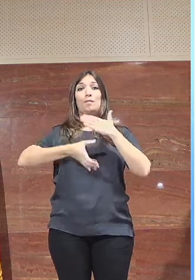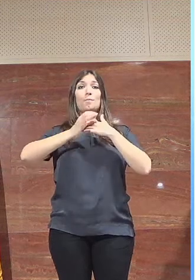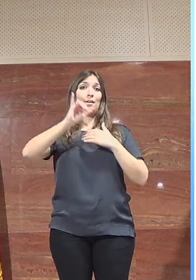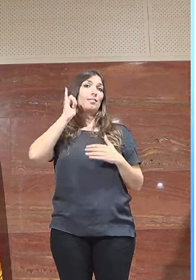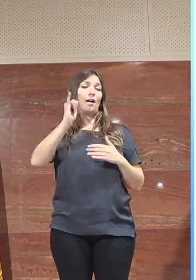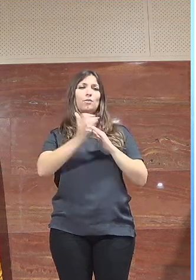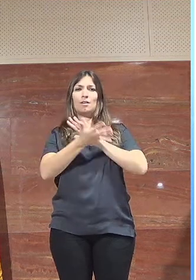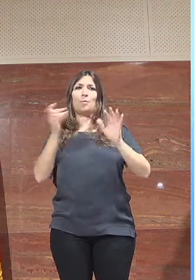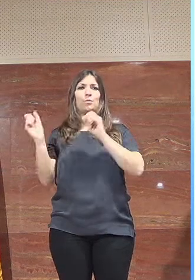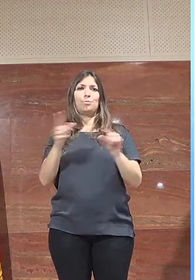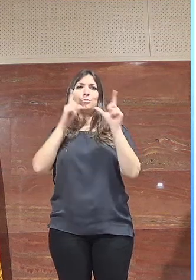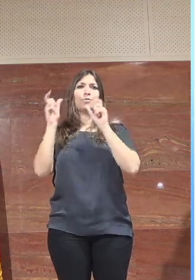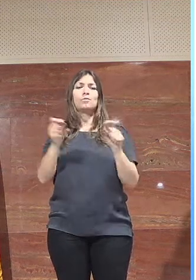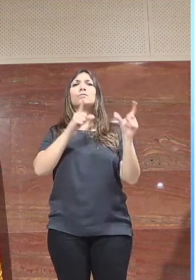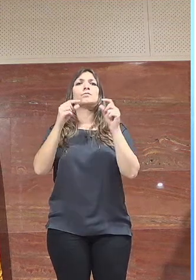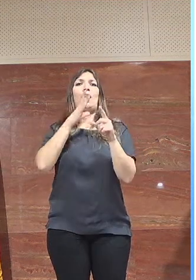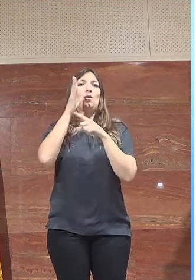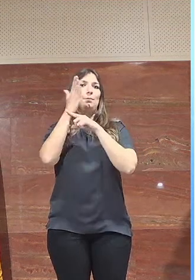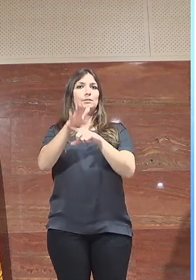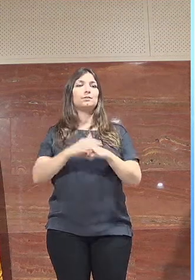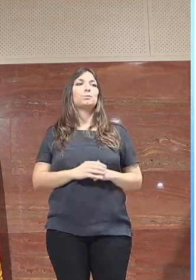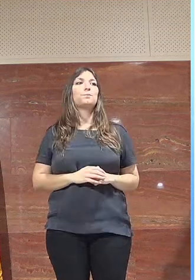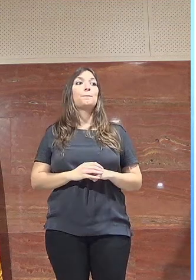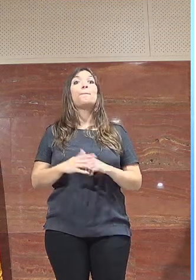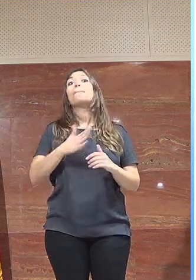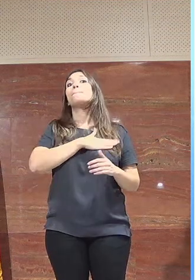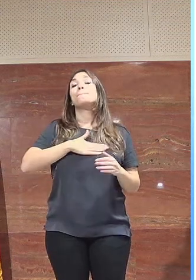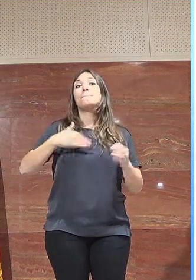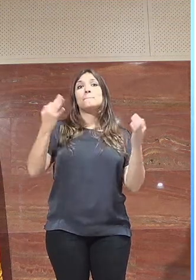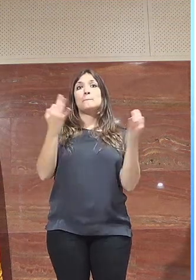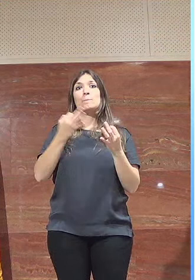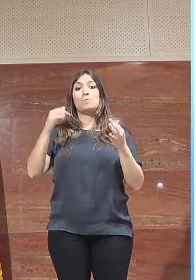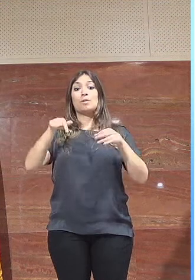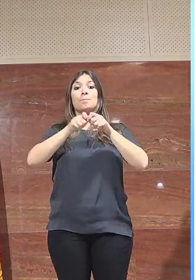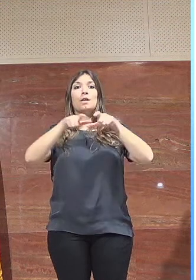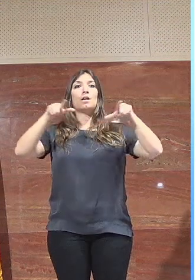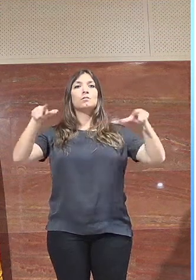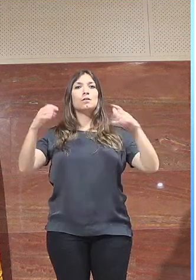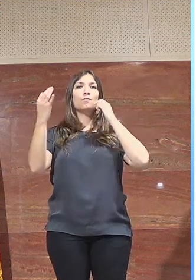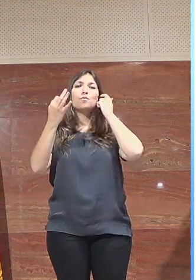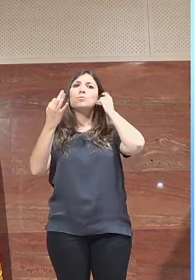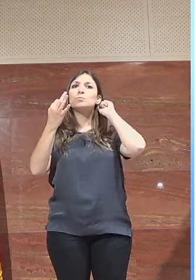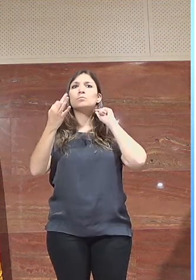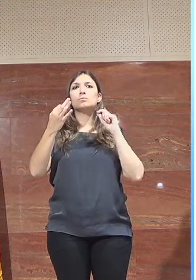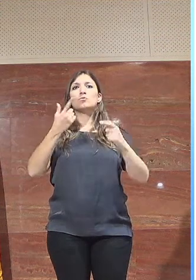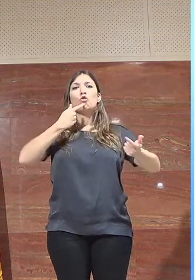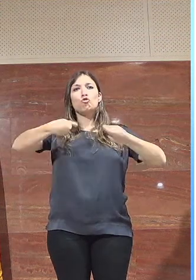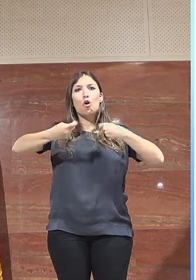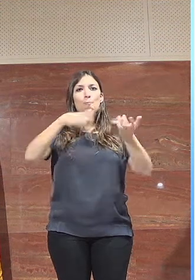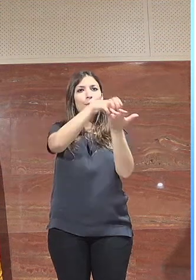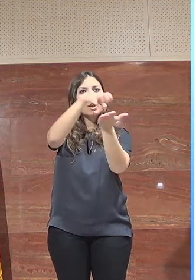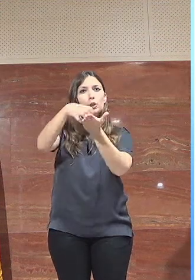CEAPAT, son las que os voy a presentar ahora. Pretendemos que sea una plataforma en la que